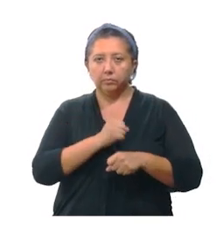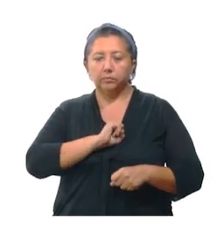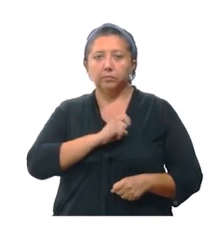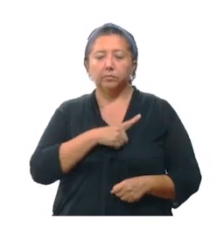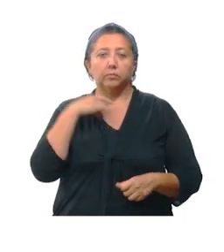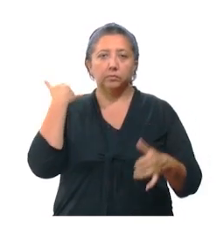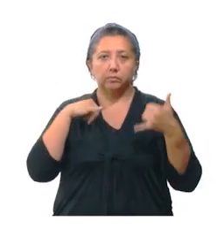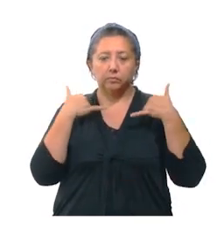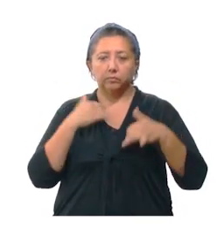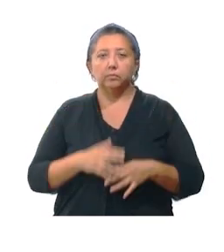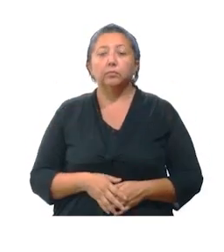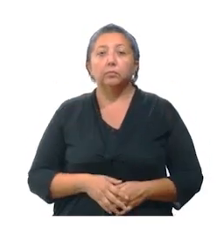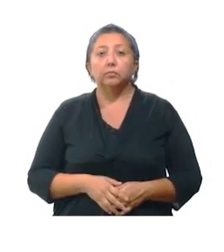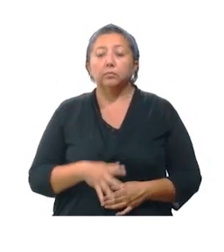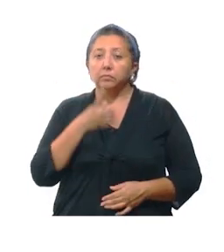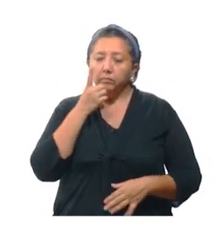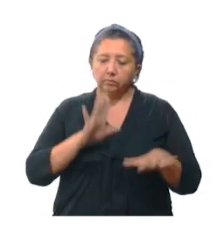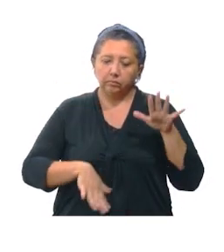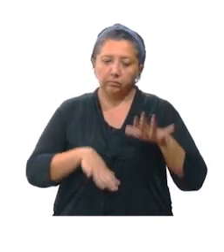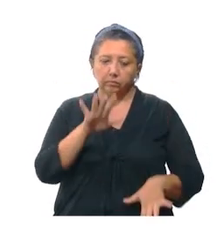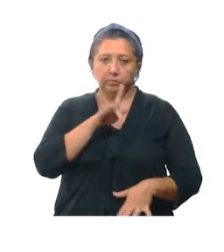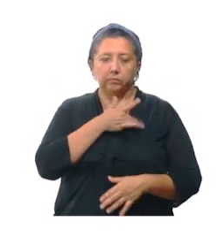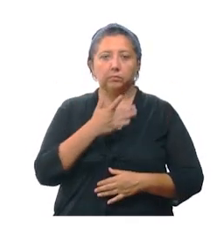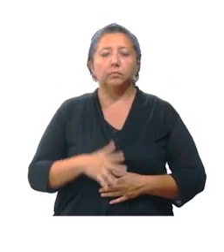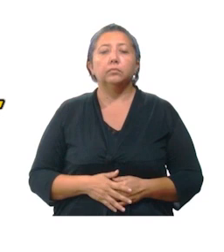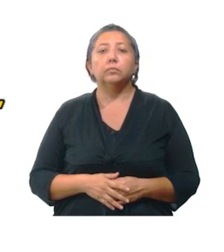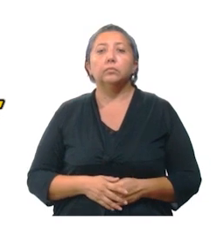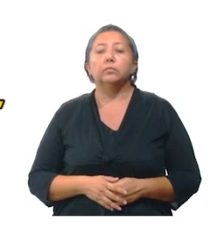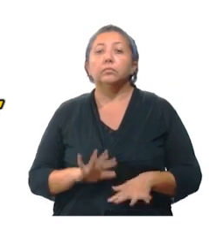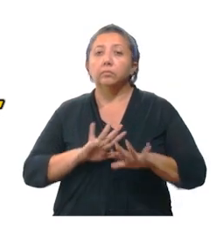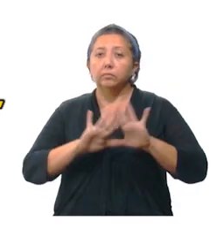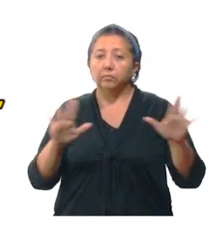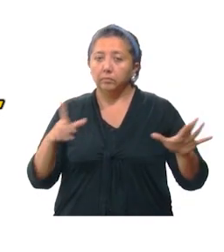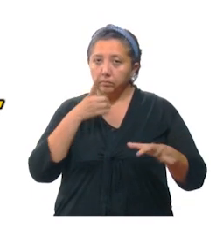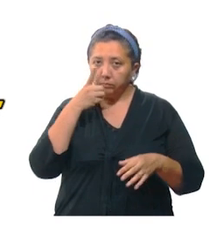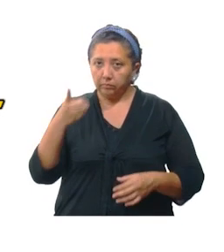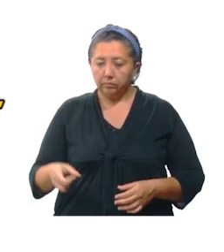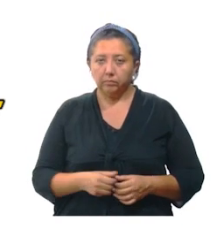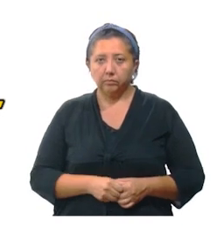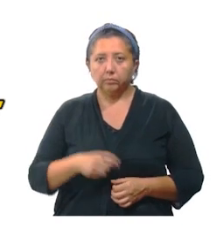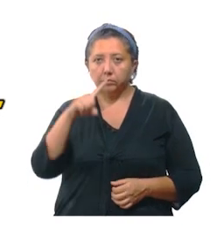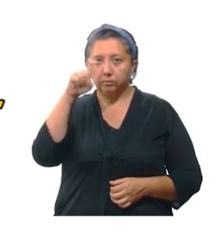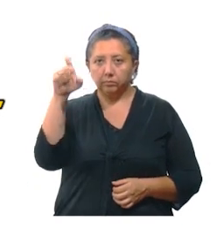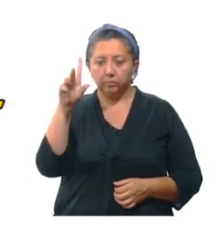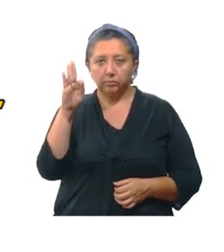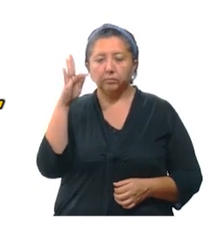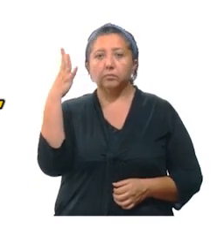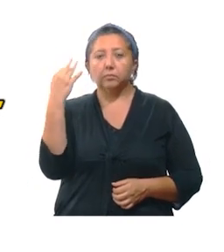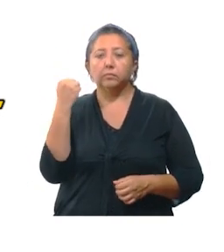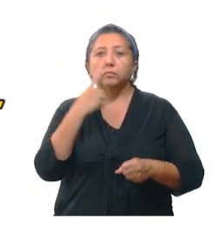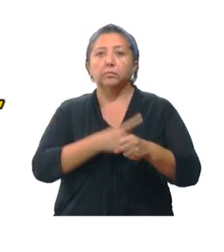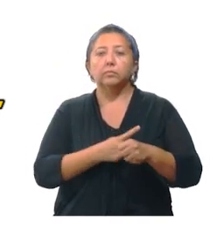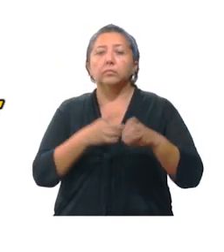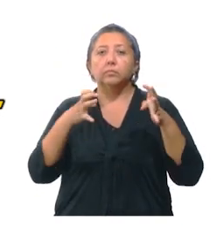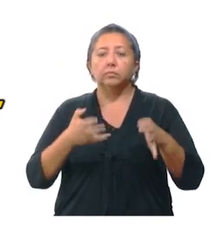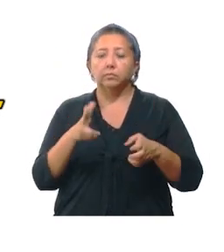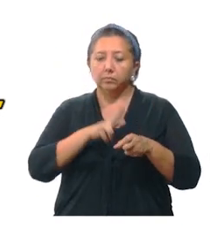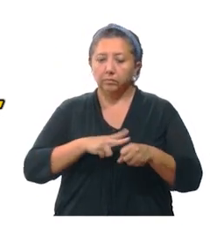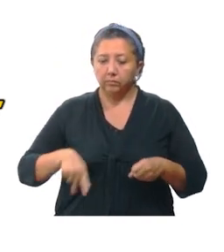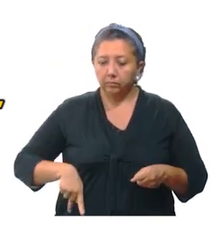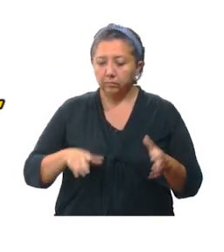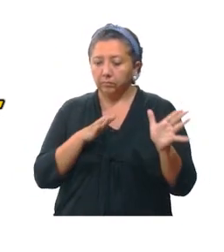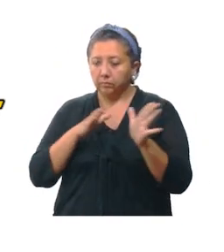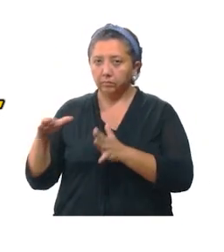de los servicios de salud de Yucatán. Presentan síntomas leves. Como ya se mencionó, 149 de los casos positivos están